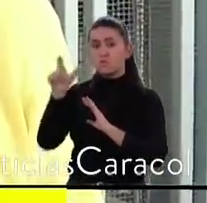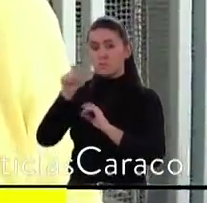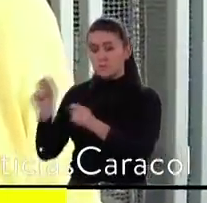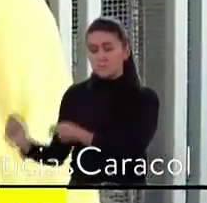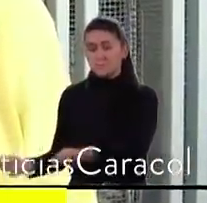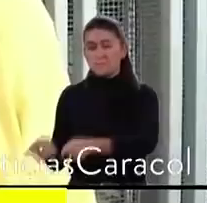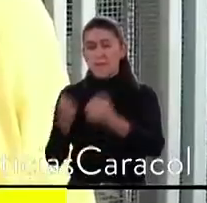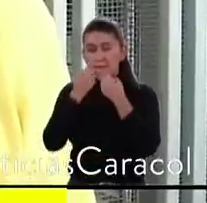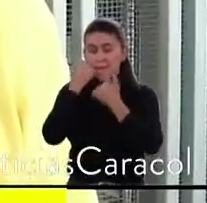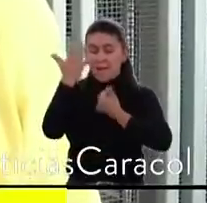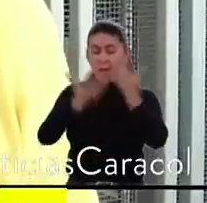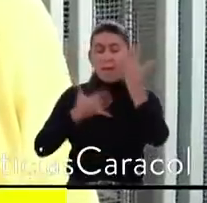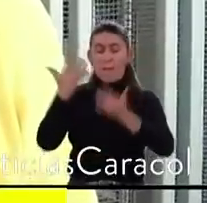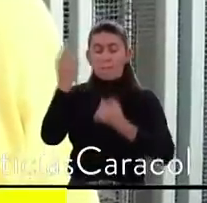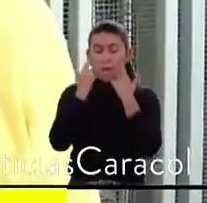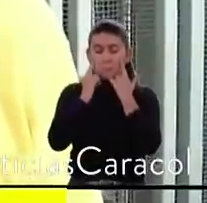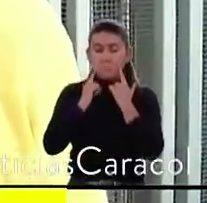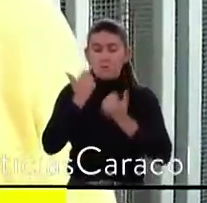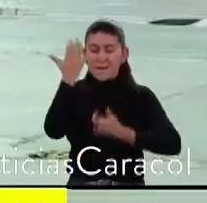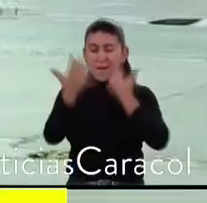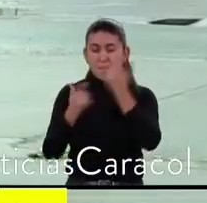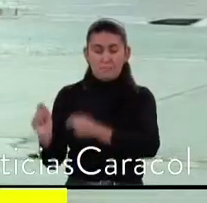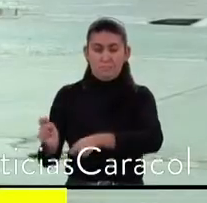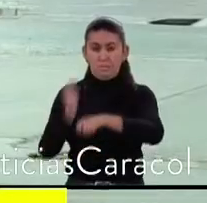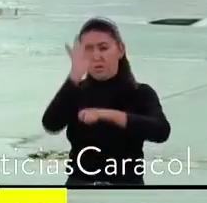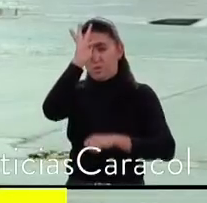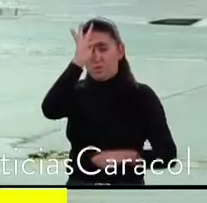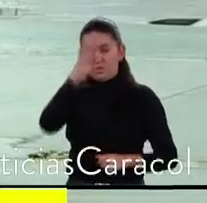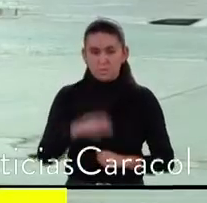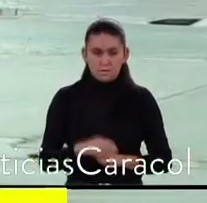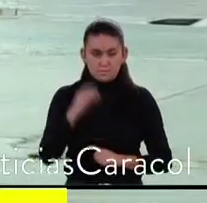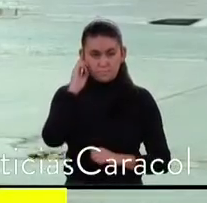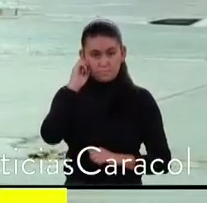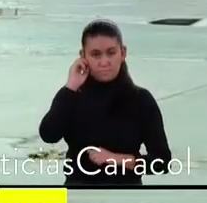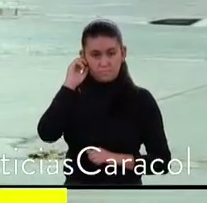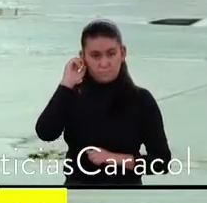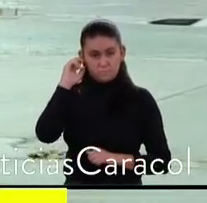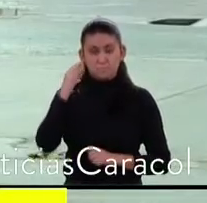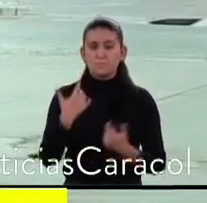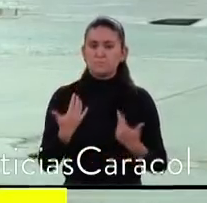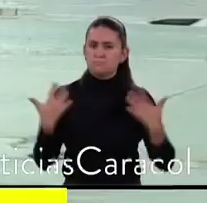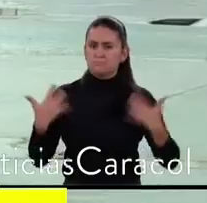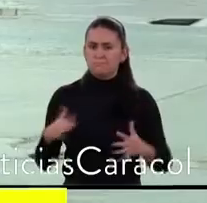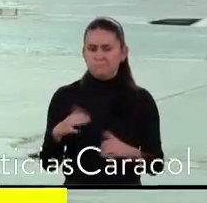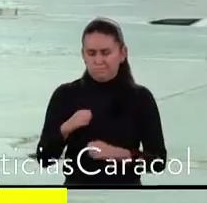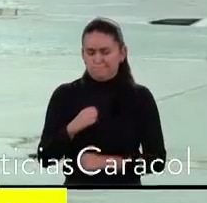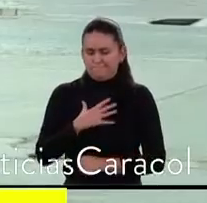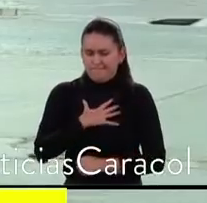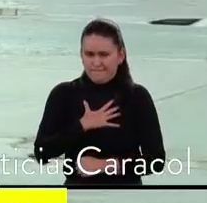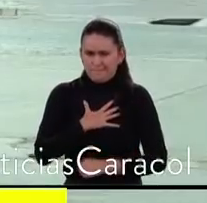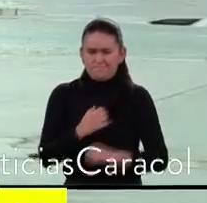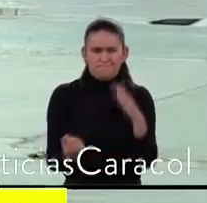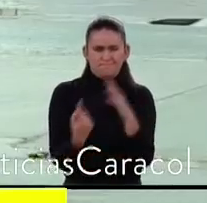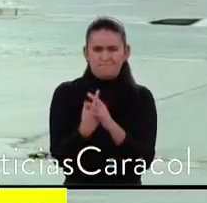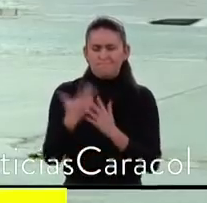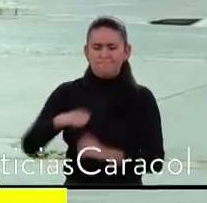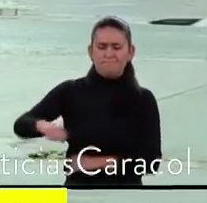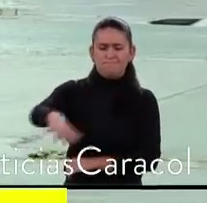quemadas, se las llevaron heridas. Es una tragedia que enluta a la ciudad de Cúcuta, que conmociona a